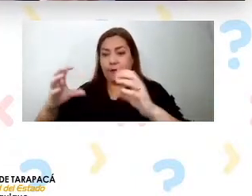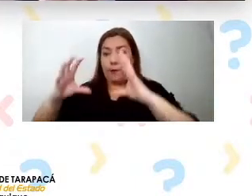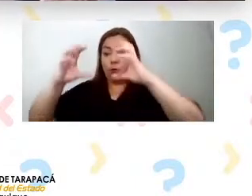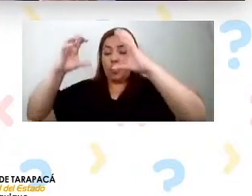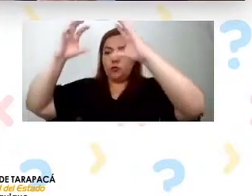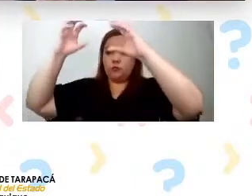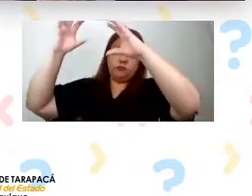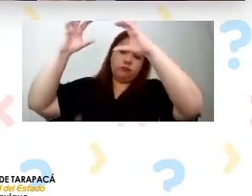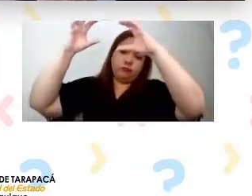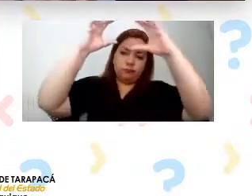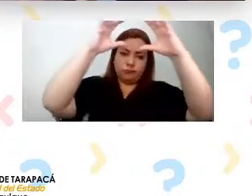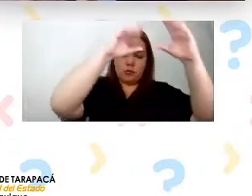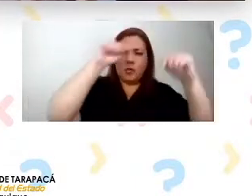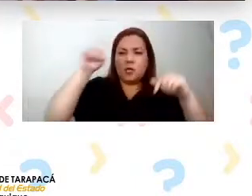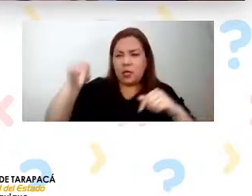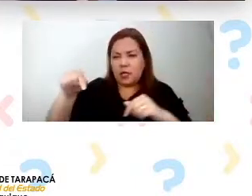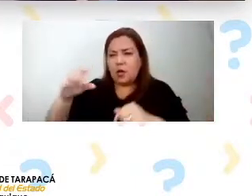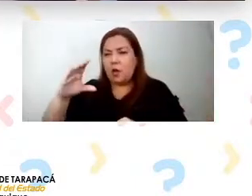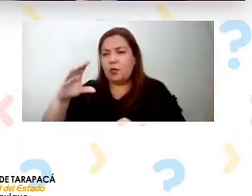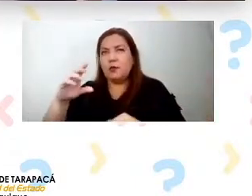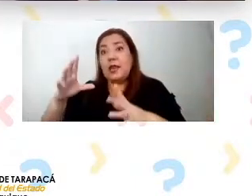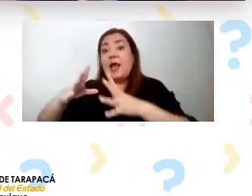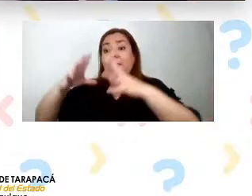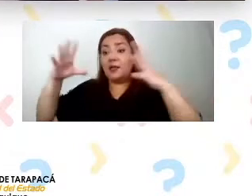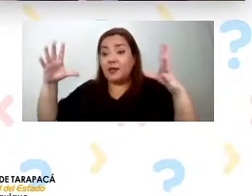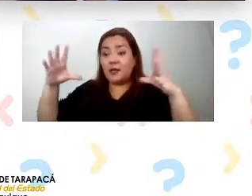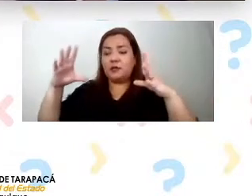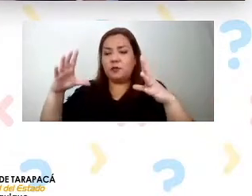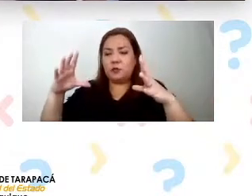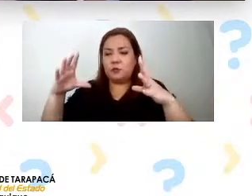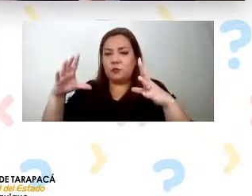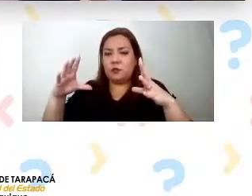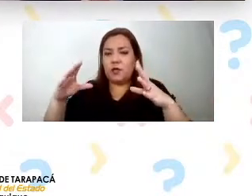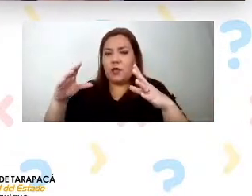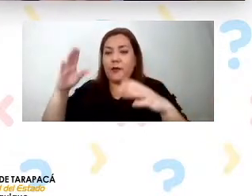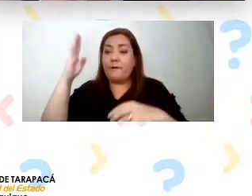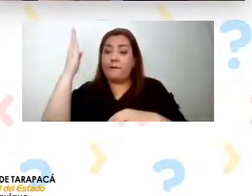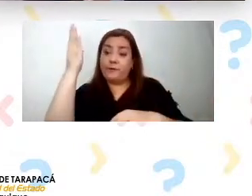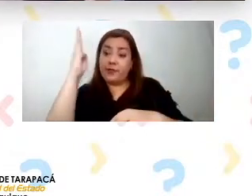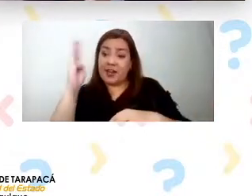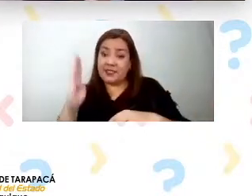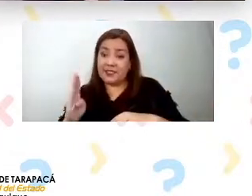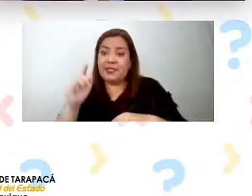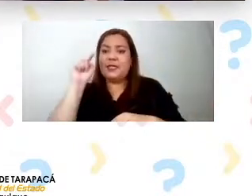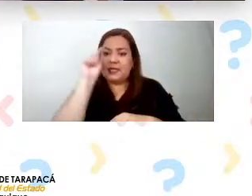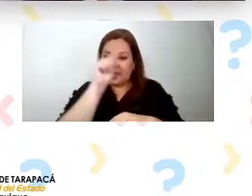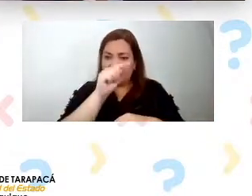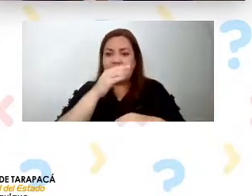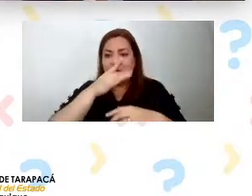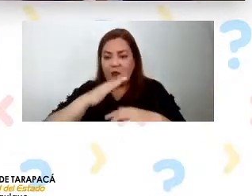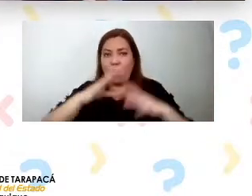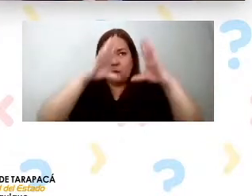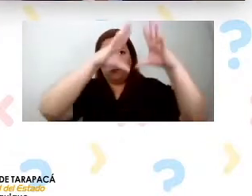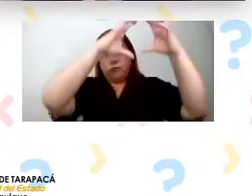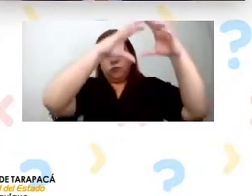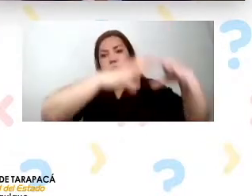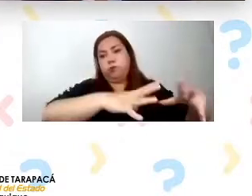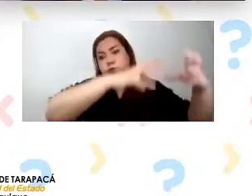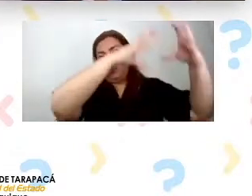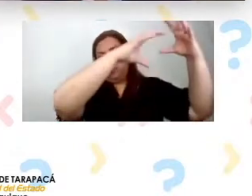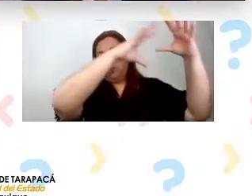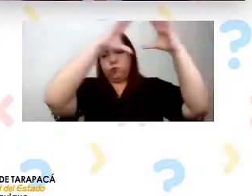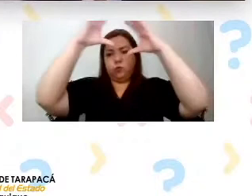de la gran cuenca que está en Brasil. Bien, acá por